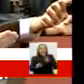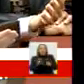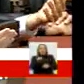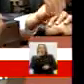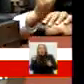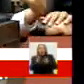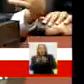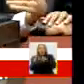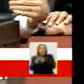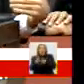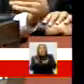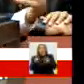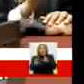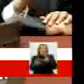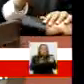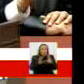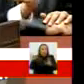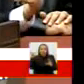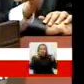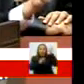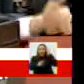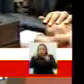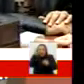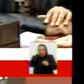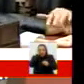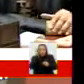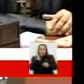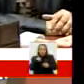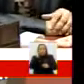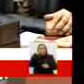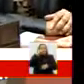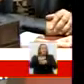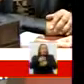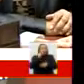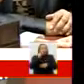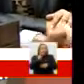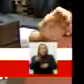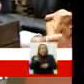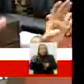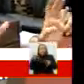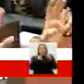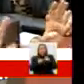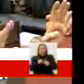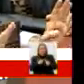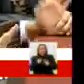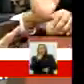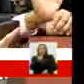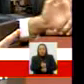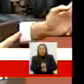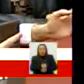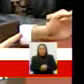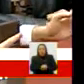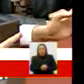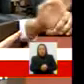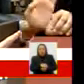comisiones, para que a la hora del debate los parlamentarios no digan que ese tema no se vea porque yo no lo conozco. Ellos están en la obligación, o los miembros